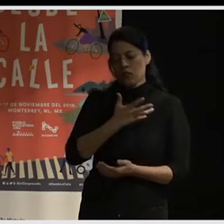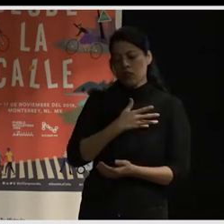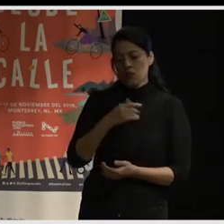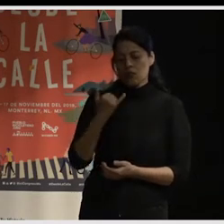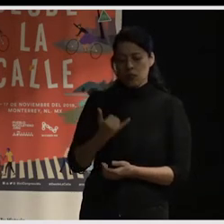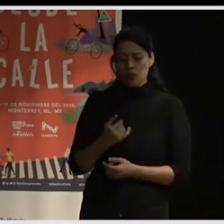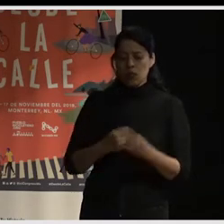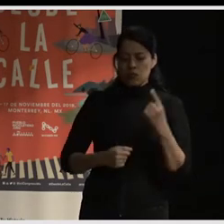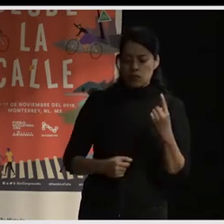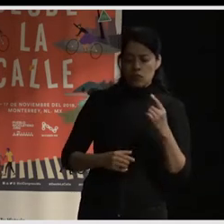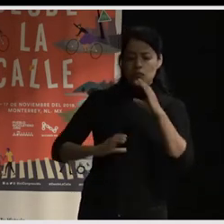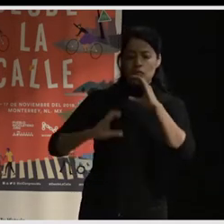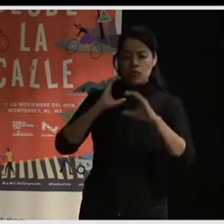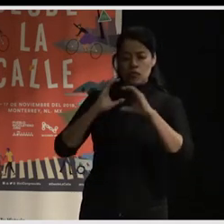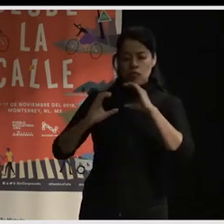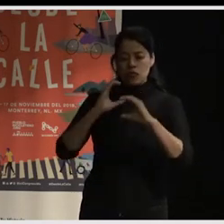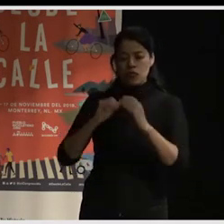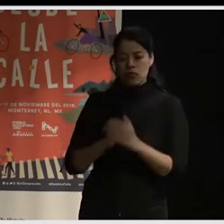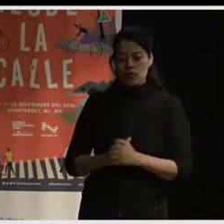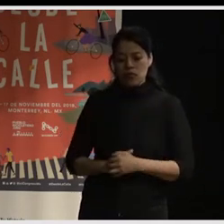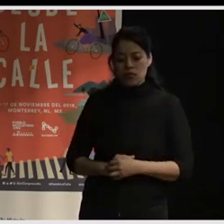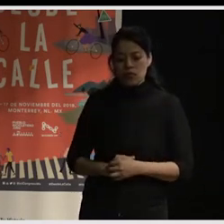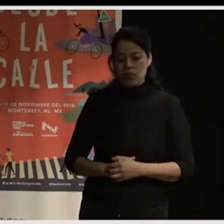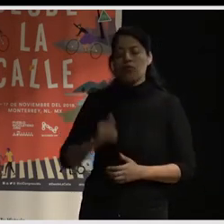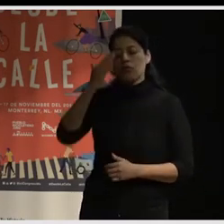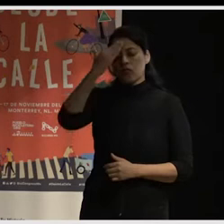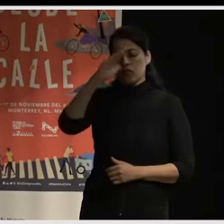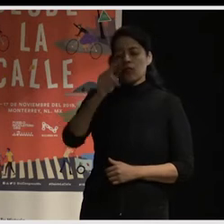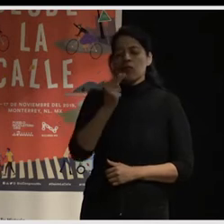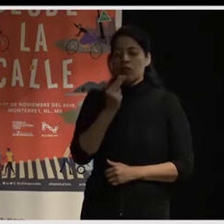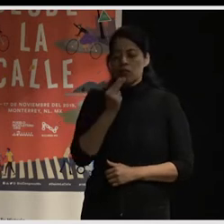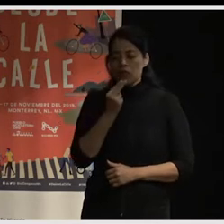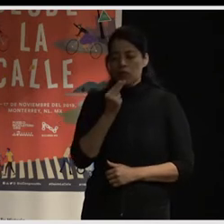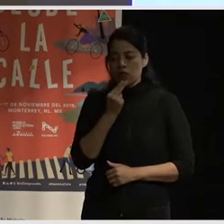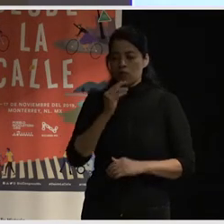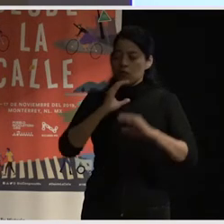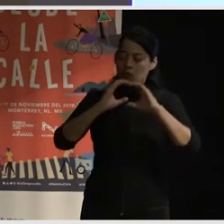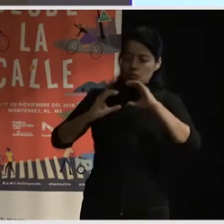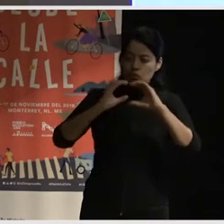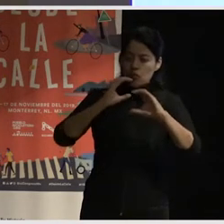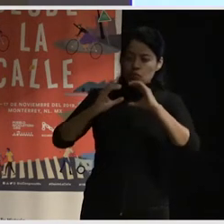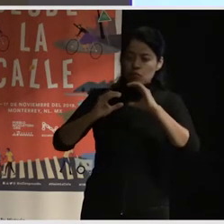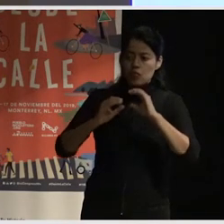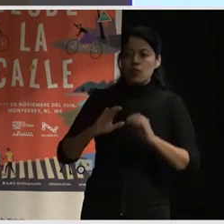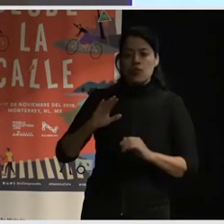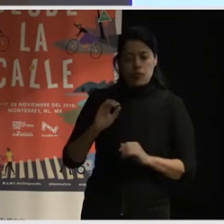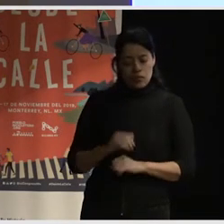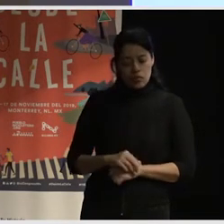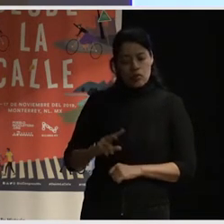uno es la comunicación y saber utilizar la comunicación así como como se ha